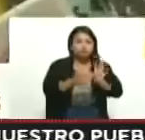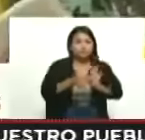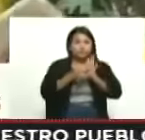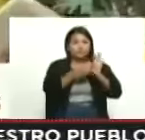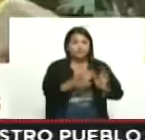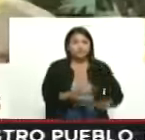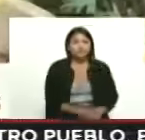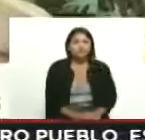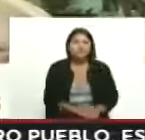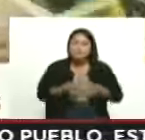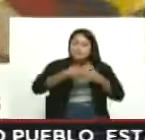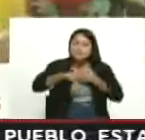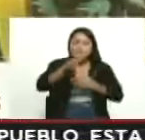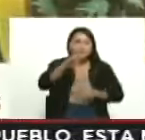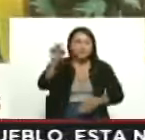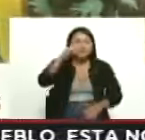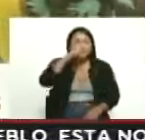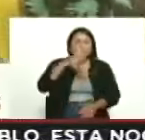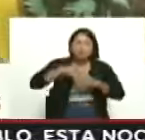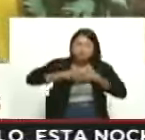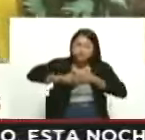por 200 y más años.